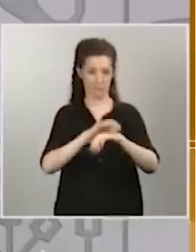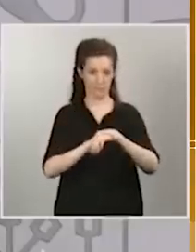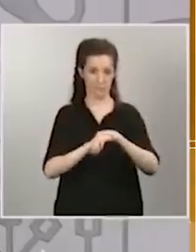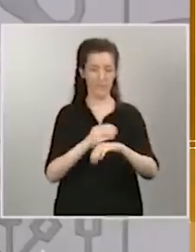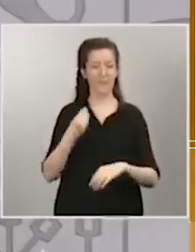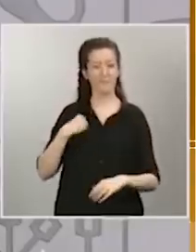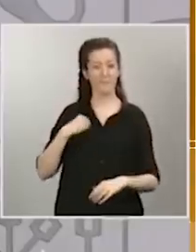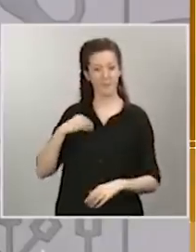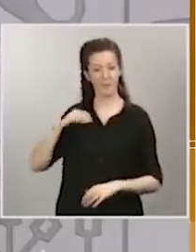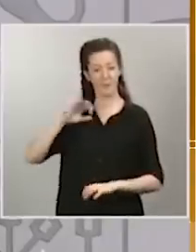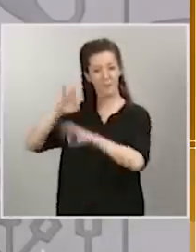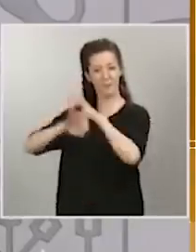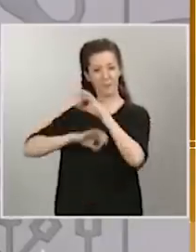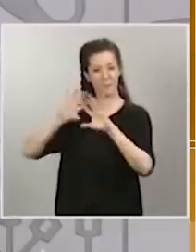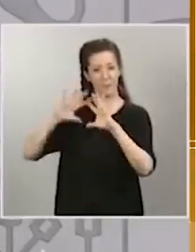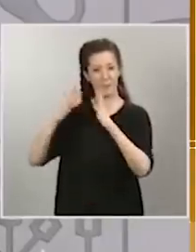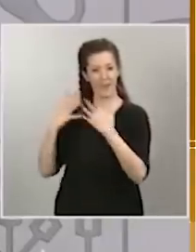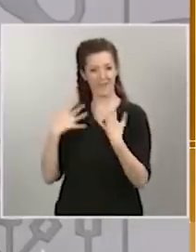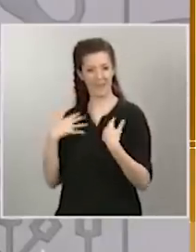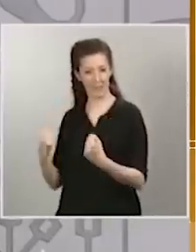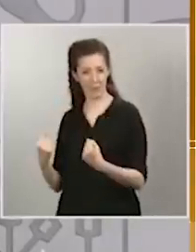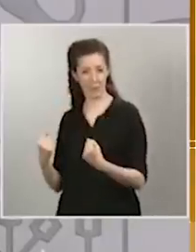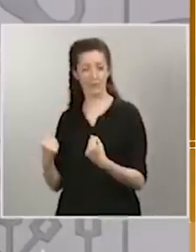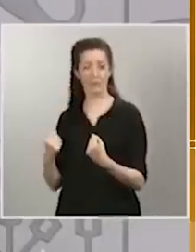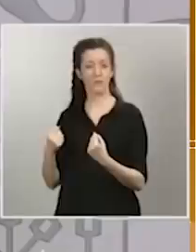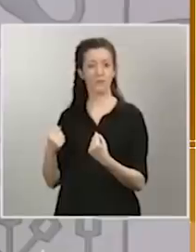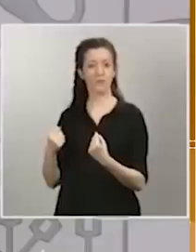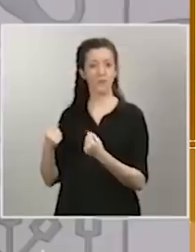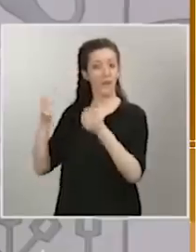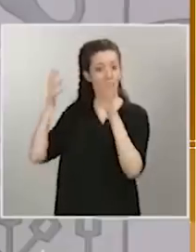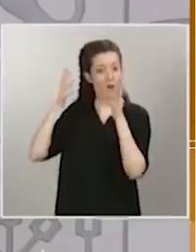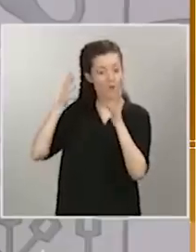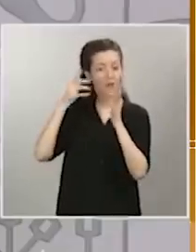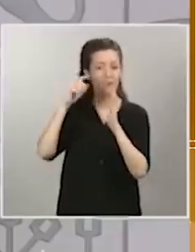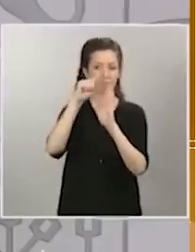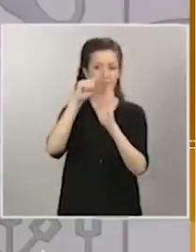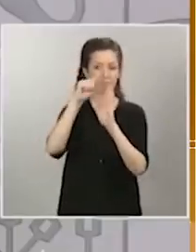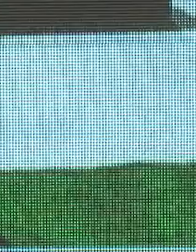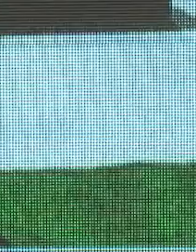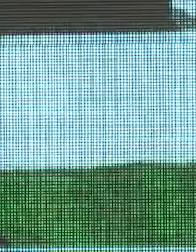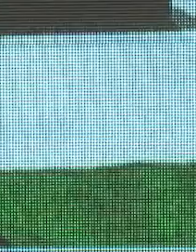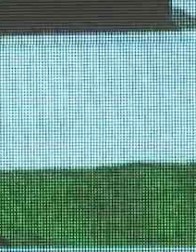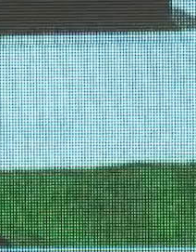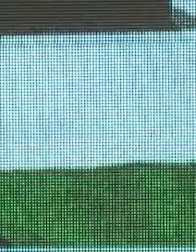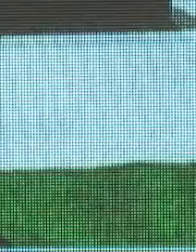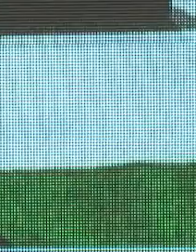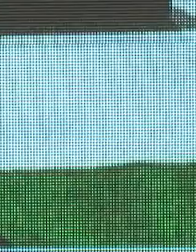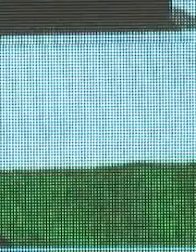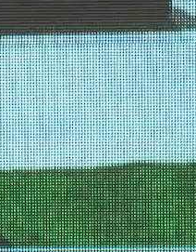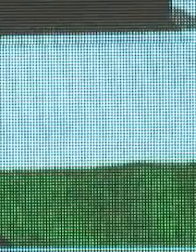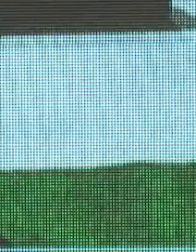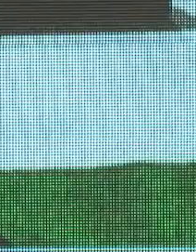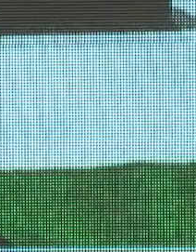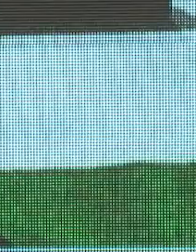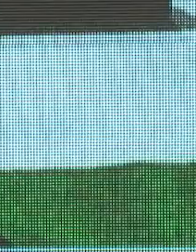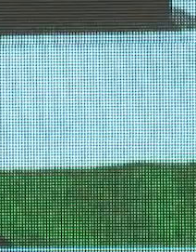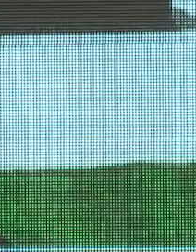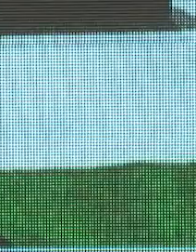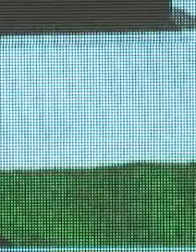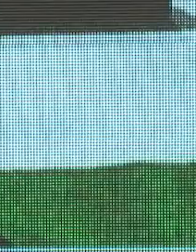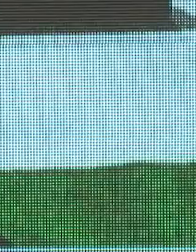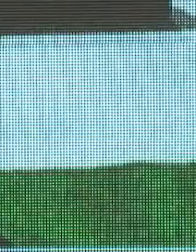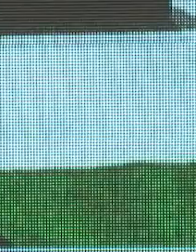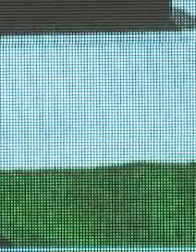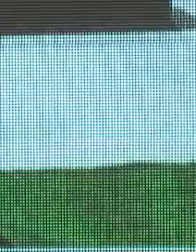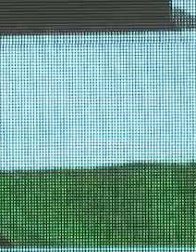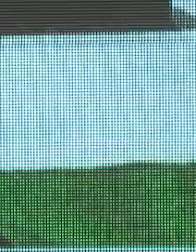salud que es lo que hace españa que es lo que nos permite comparativa con los países de nuestro entorno mensajes nos acaban de decir que son